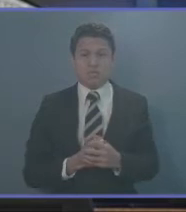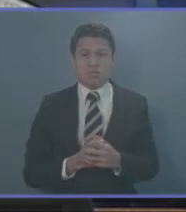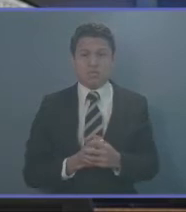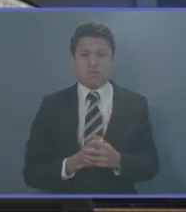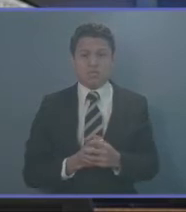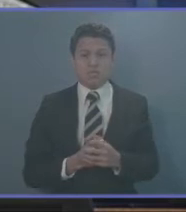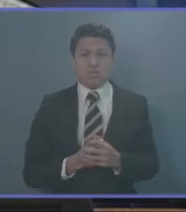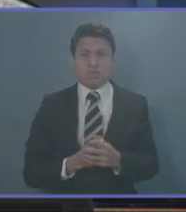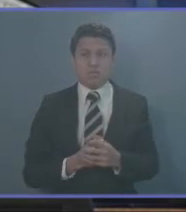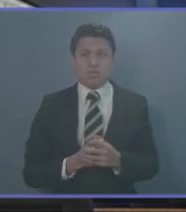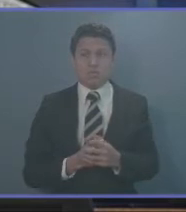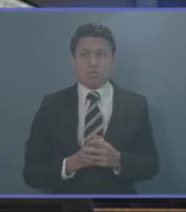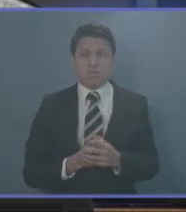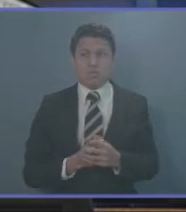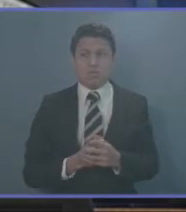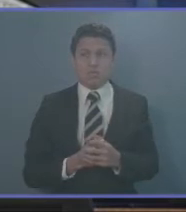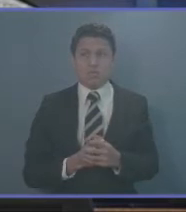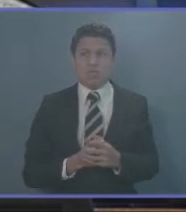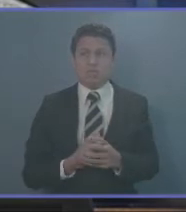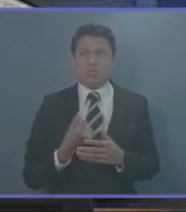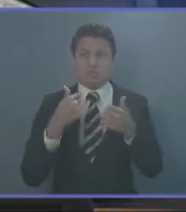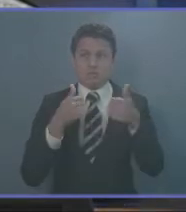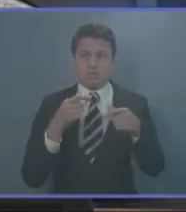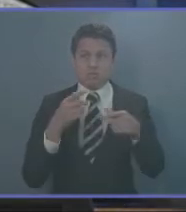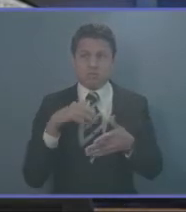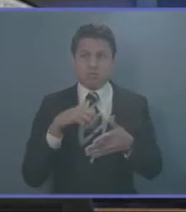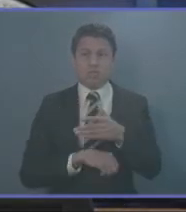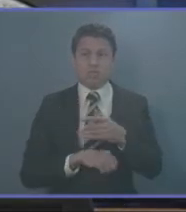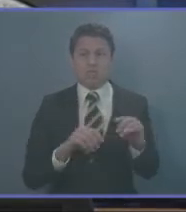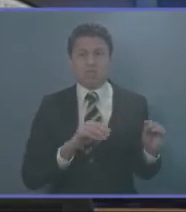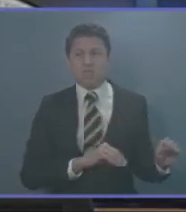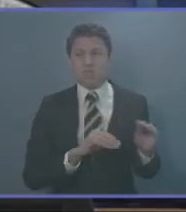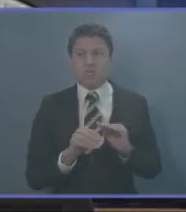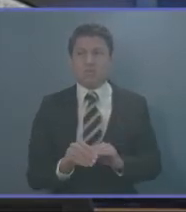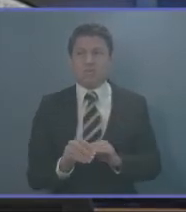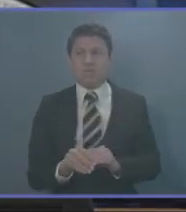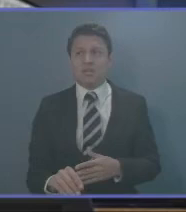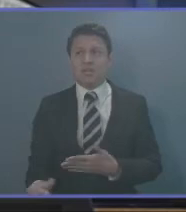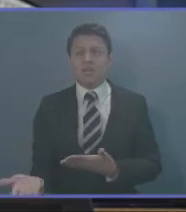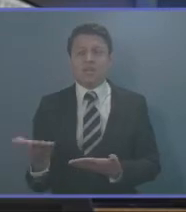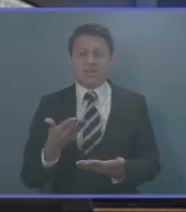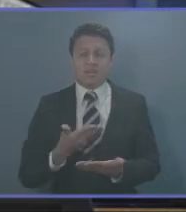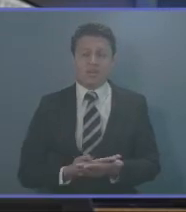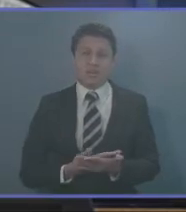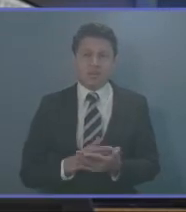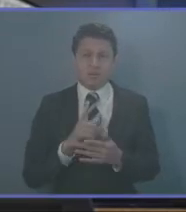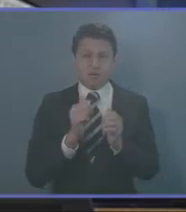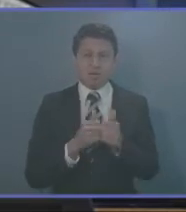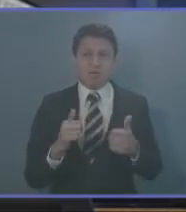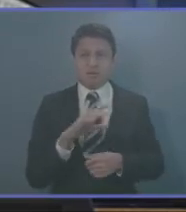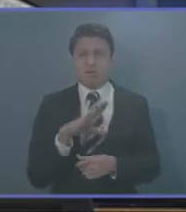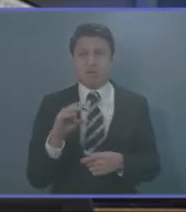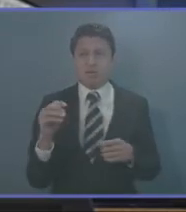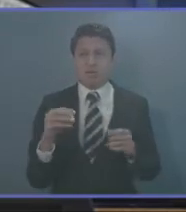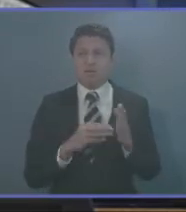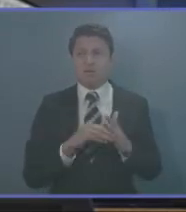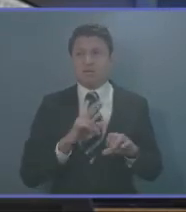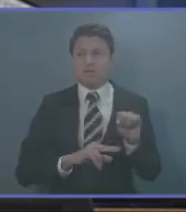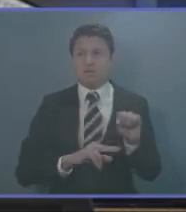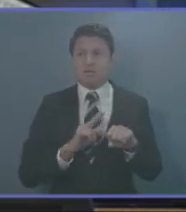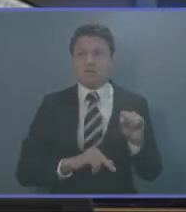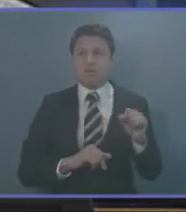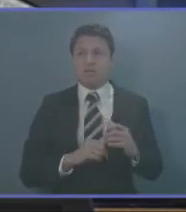0.95. Sobre el exceso de $500,000. 4. De $1,500,000 con un centavo